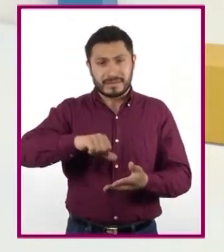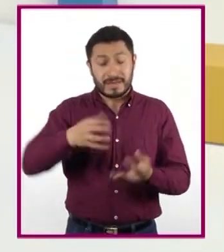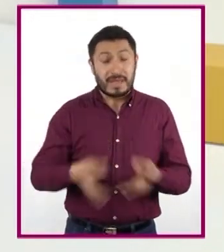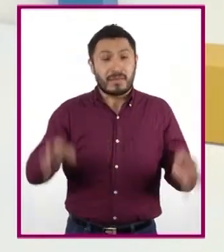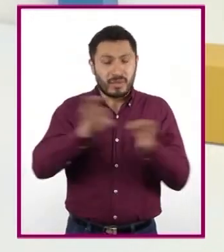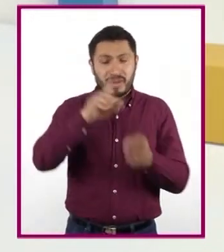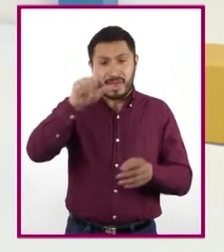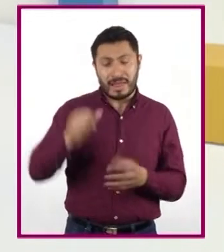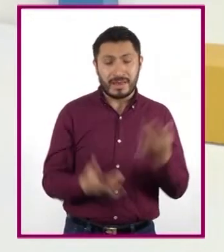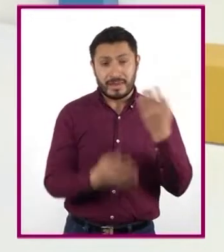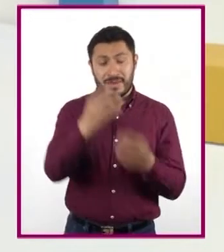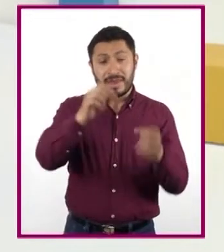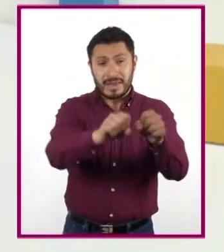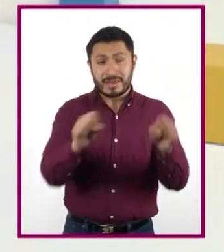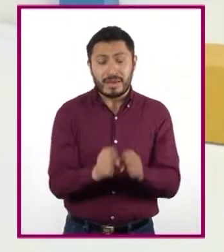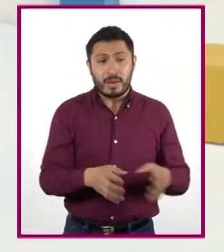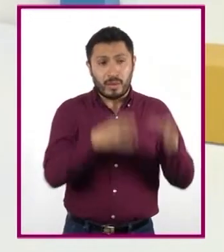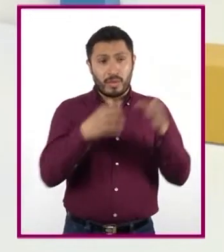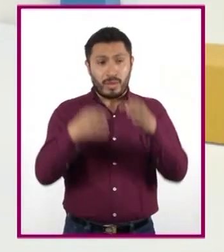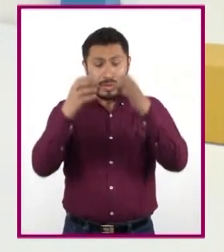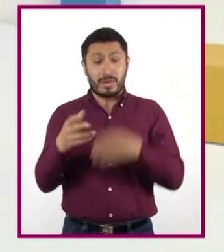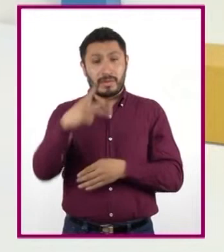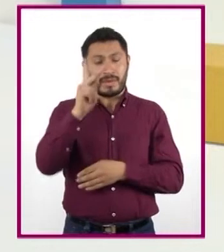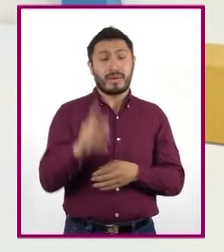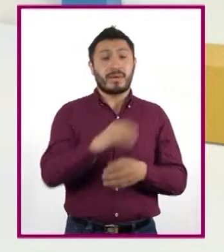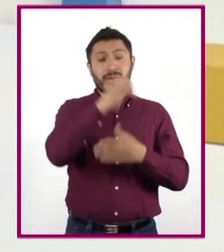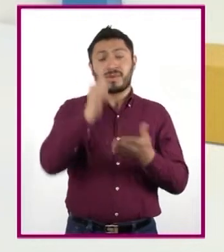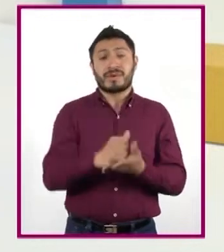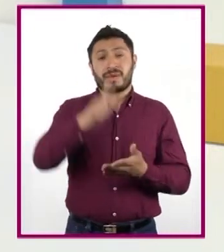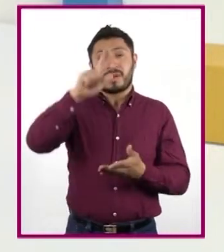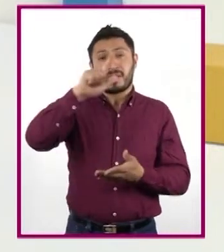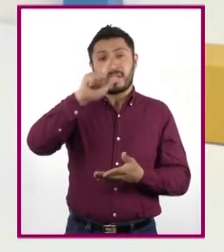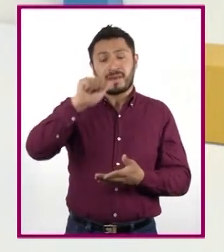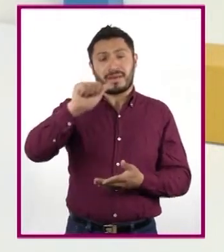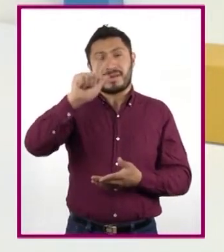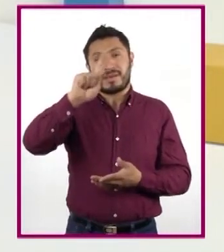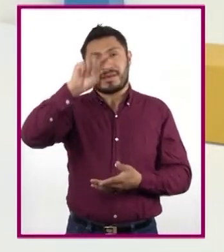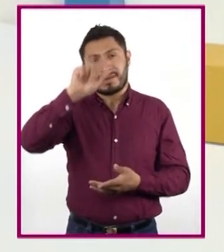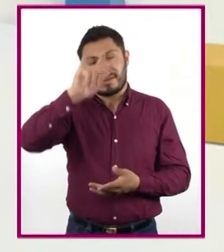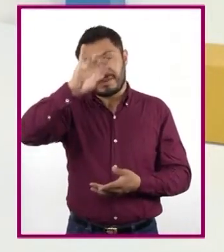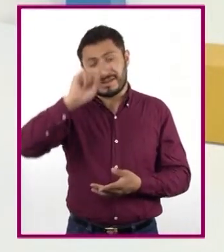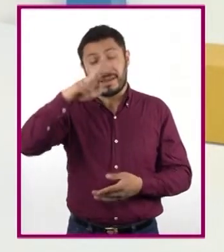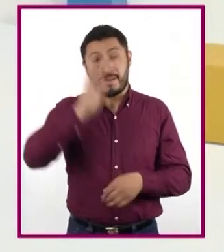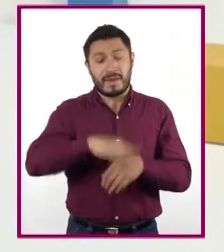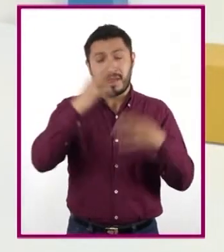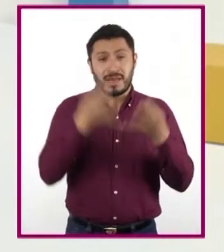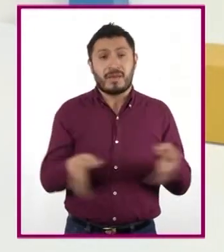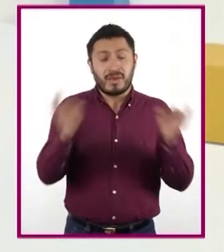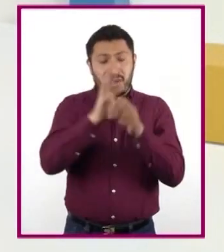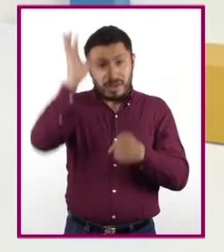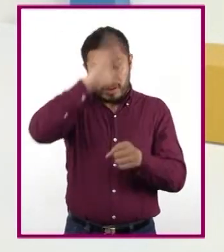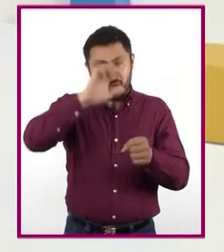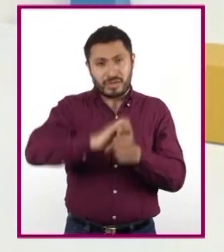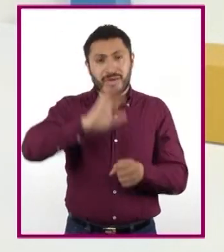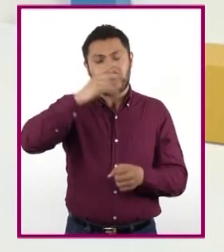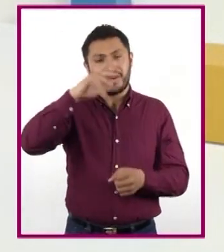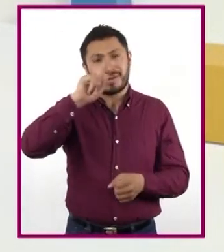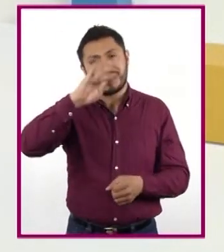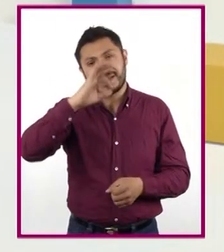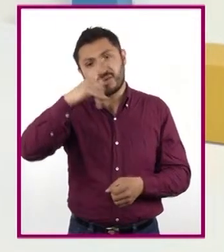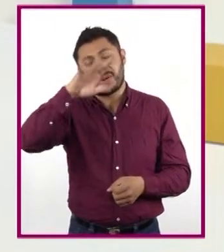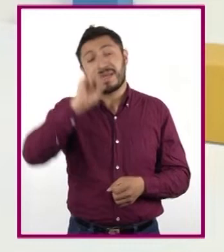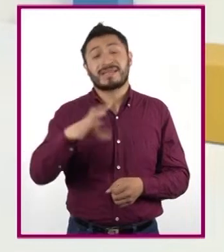de las Columnas. Pero hablemos de la ciudad de Altavista, una de las más importantes de la cultura chalchihuites.